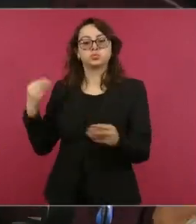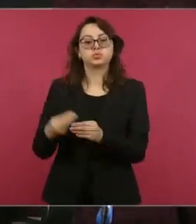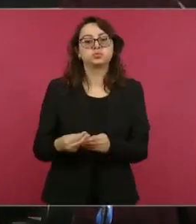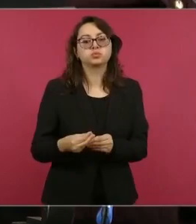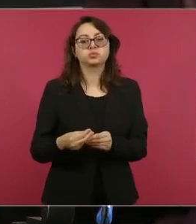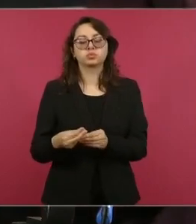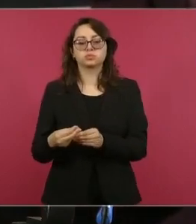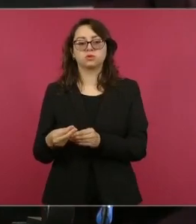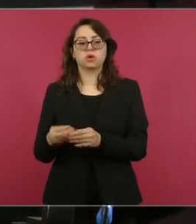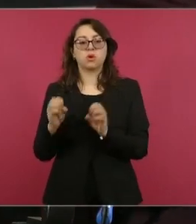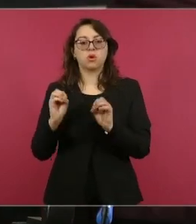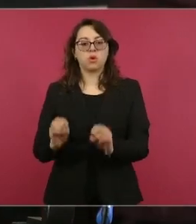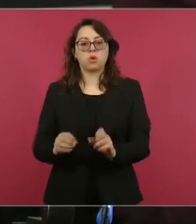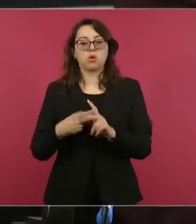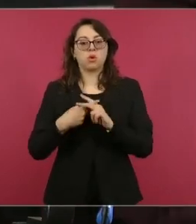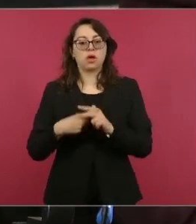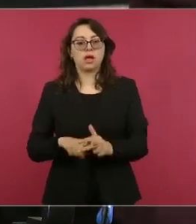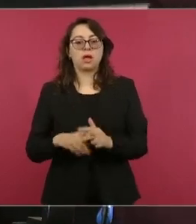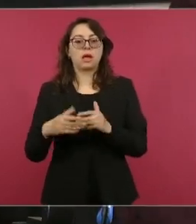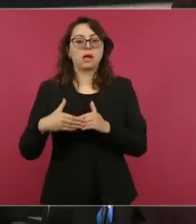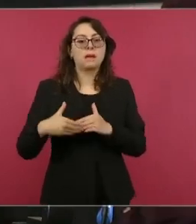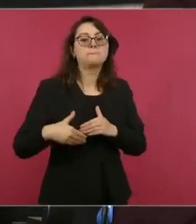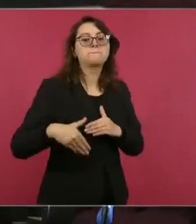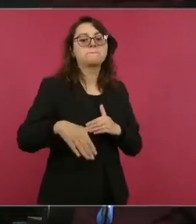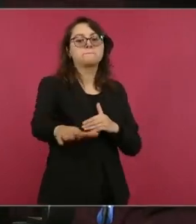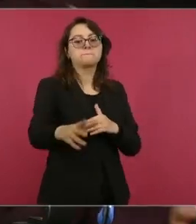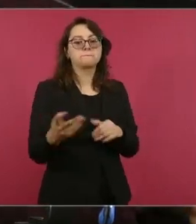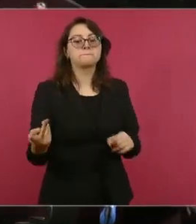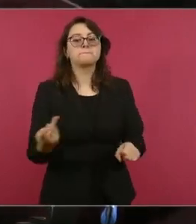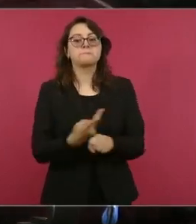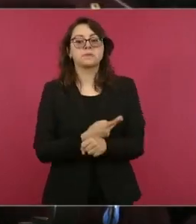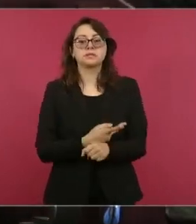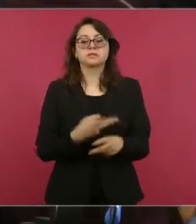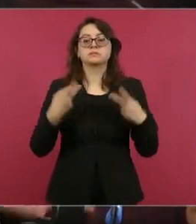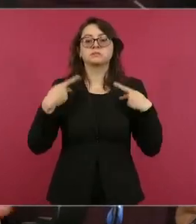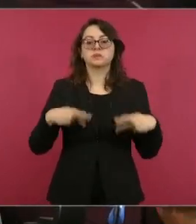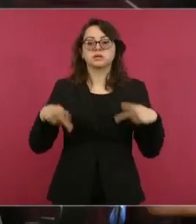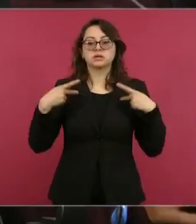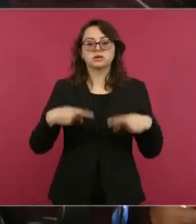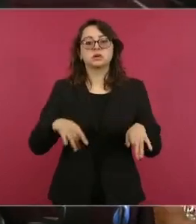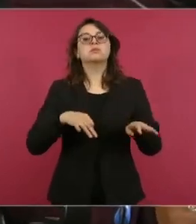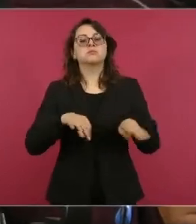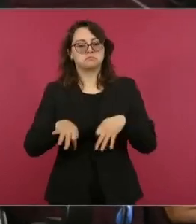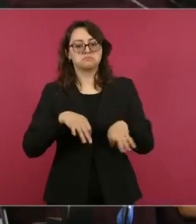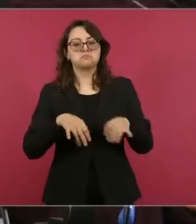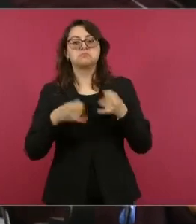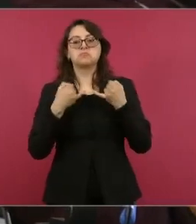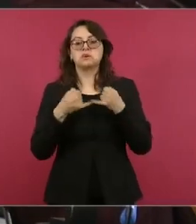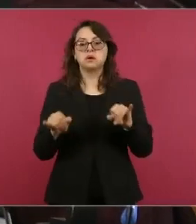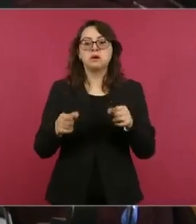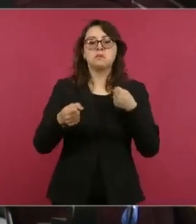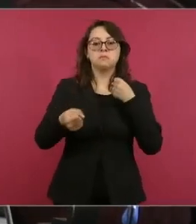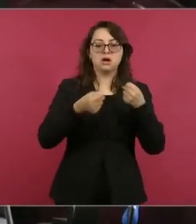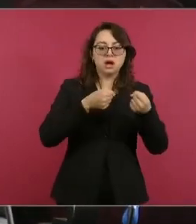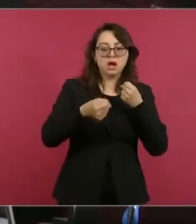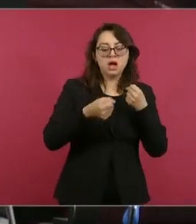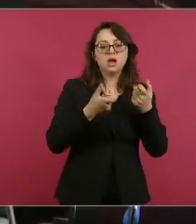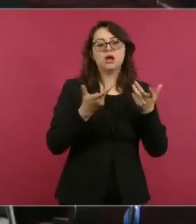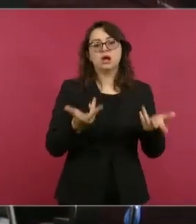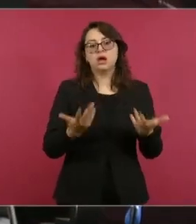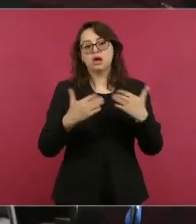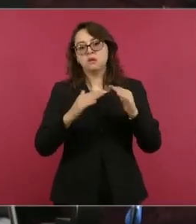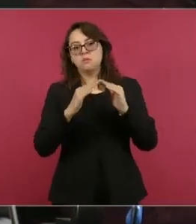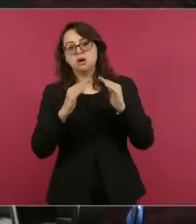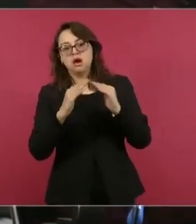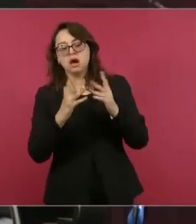va a funcionar, porque se dice que ya los trabajadores independientes, periodistas, tal vez amas de casa, no lo sé, pudieran ya ingresar, tener